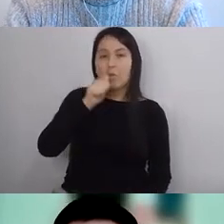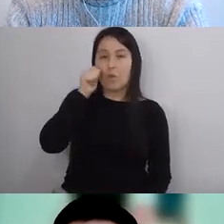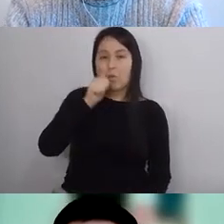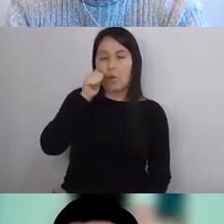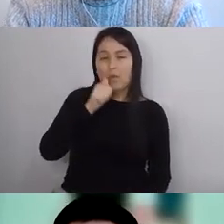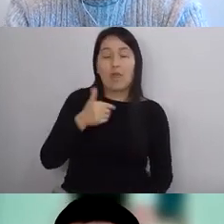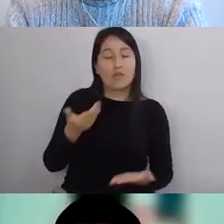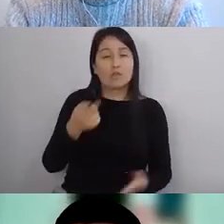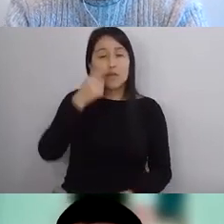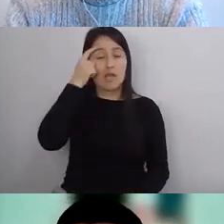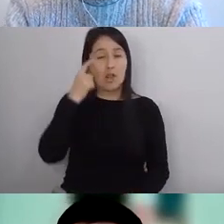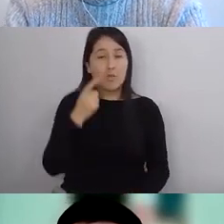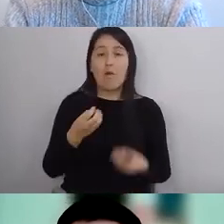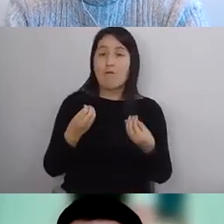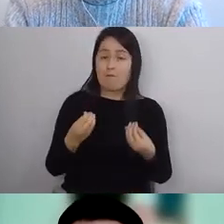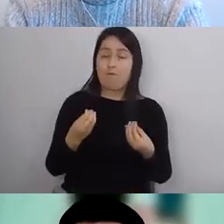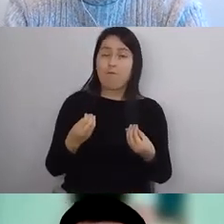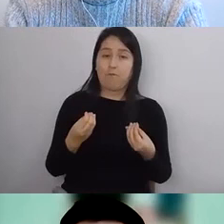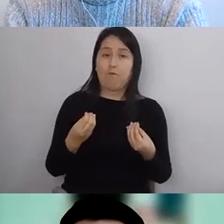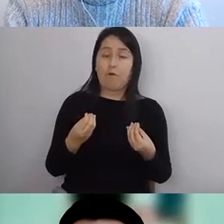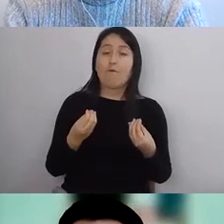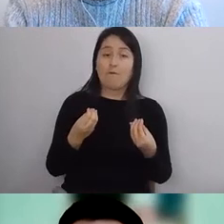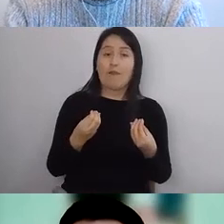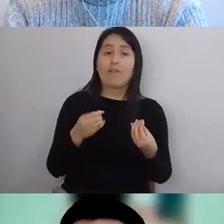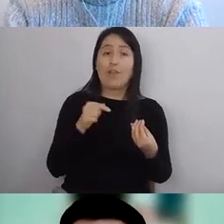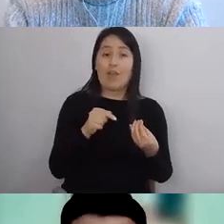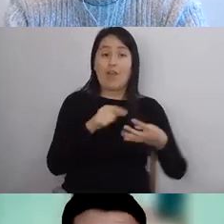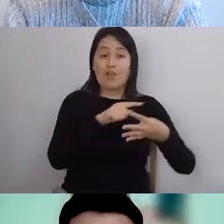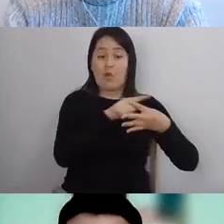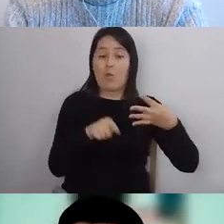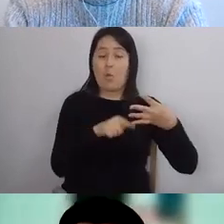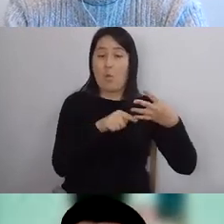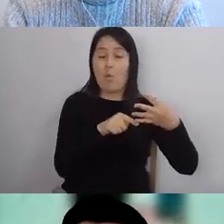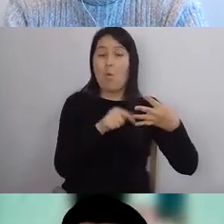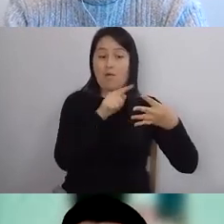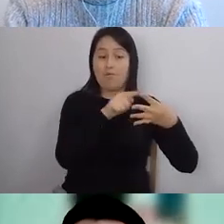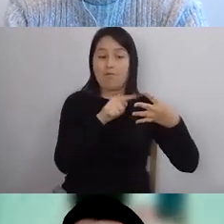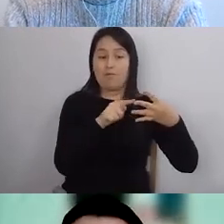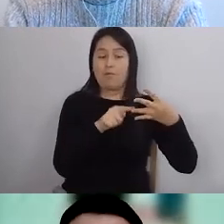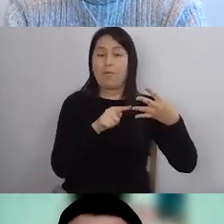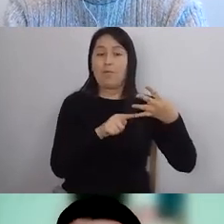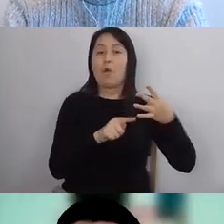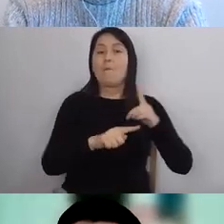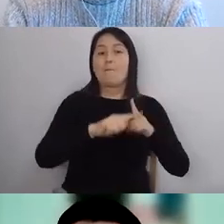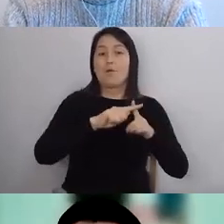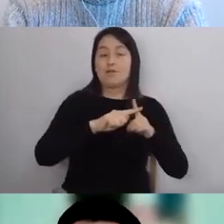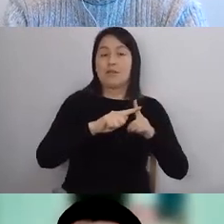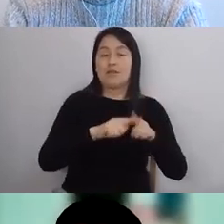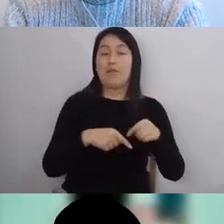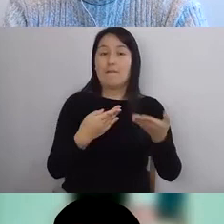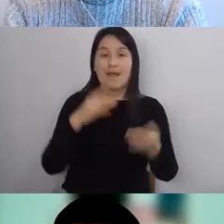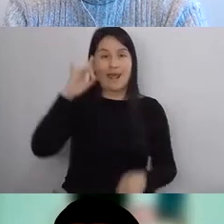Así que creo que han sido sumamente oportunos estos cuatro puntos positivos de manejar para el reconocimiento de